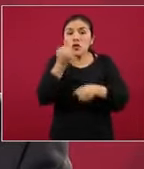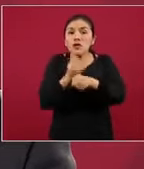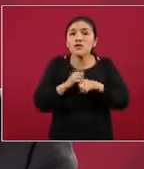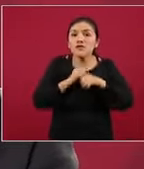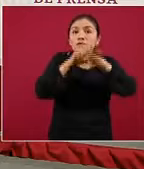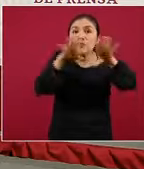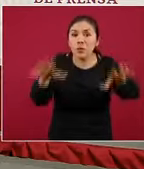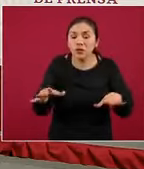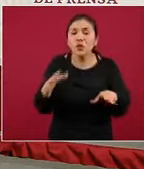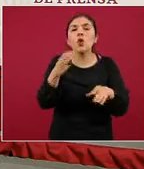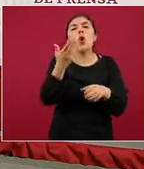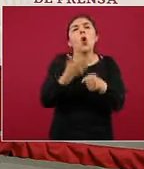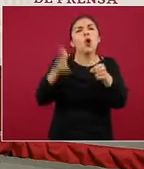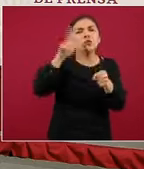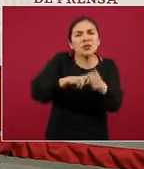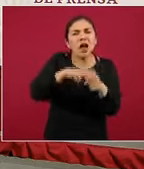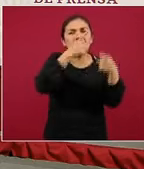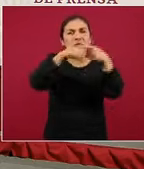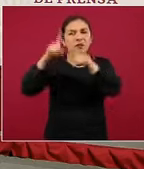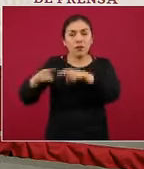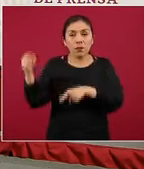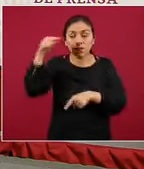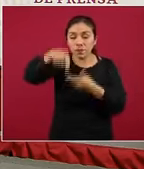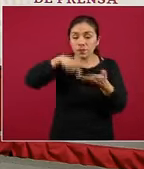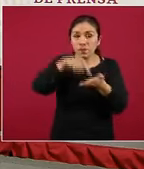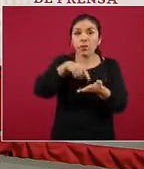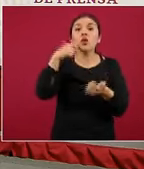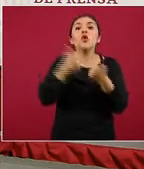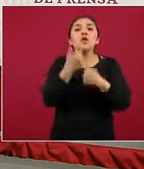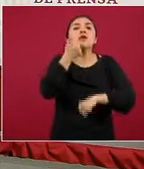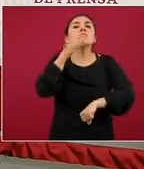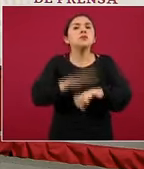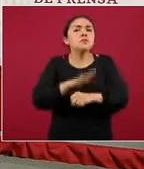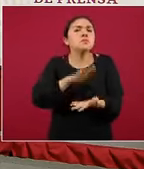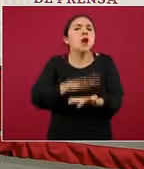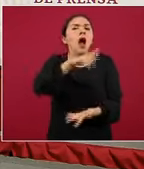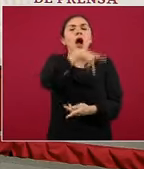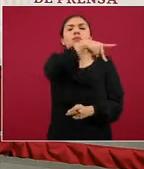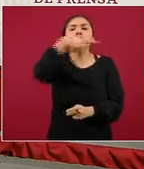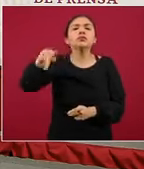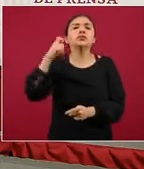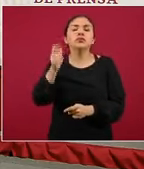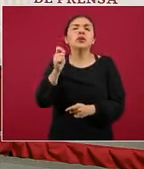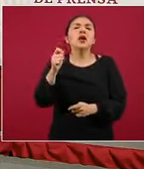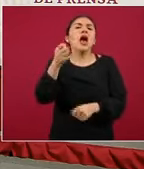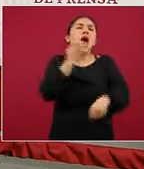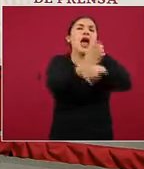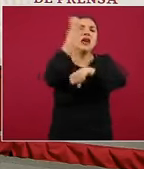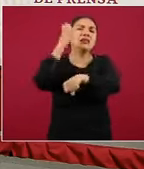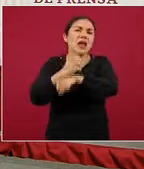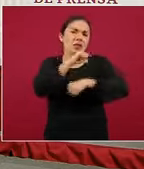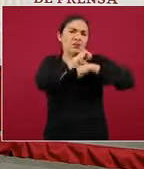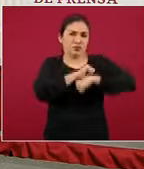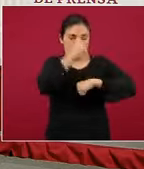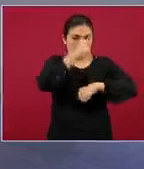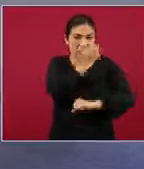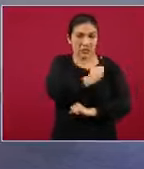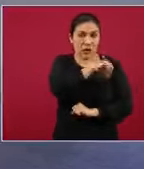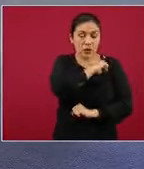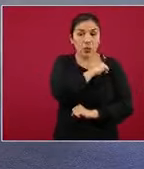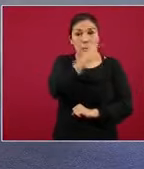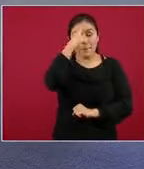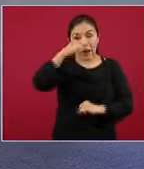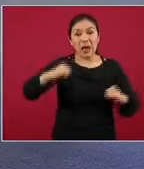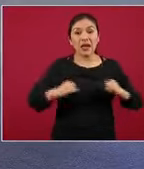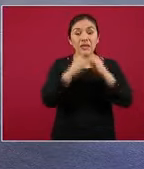los hospitales, esos hospitales los administran en su mayoría los servicios estatales de salud. Para las